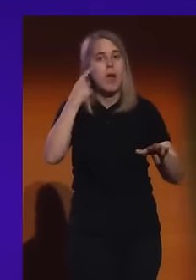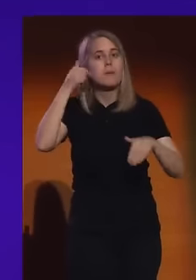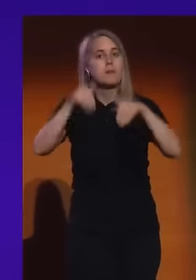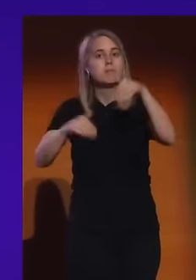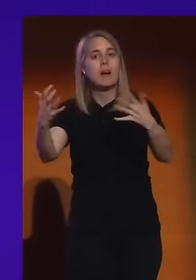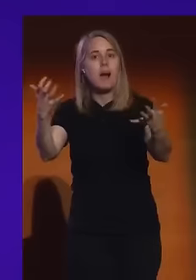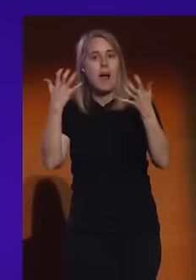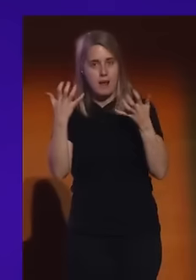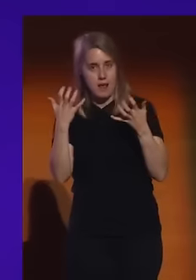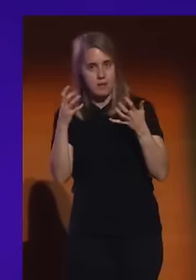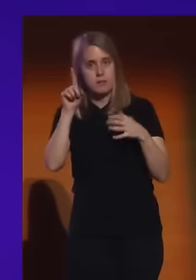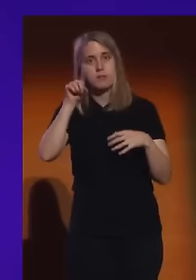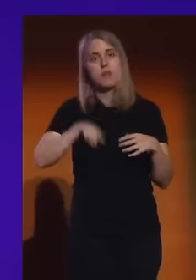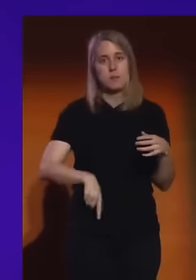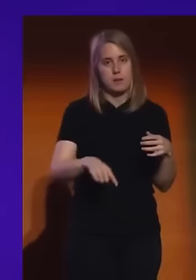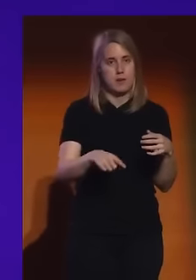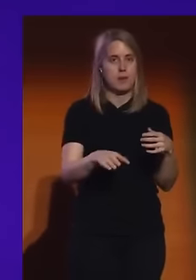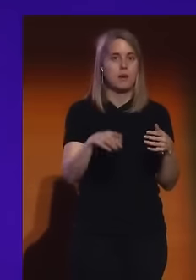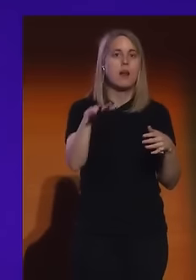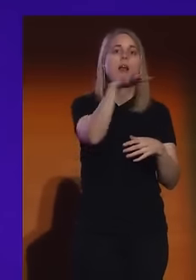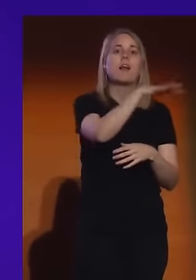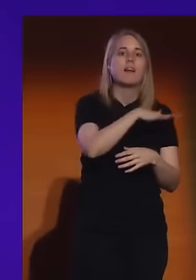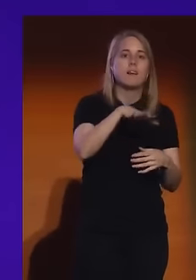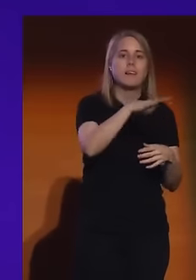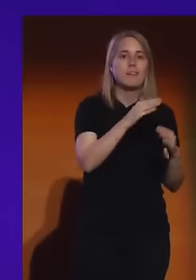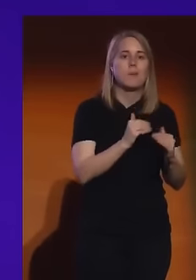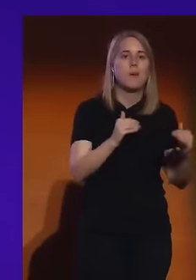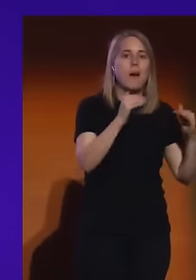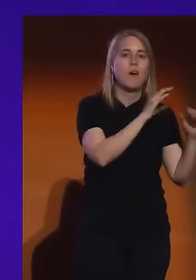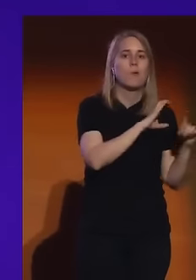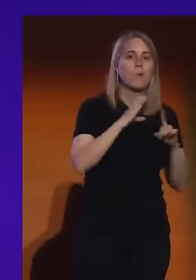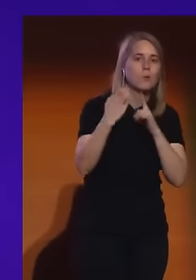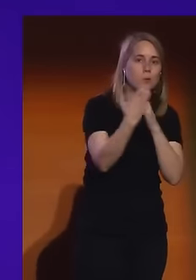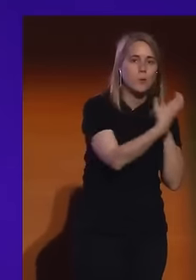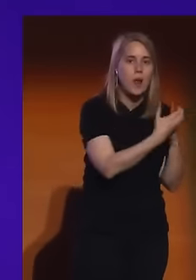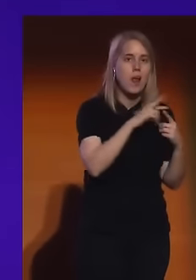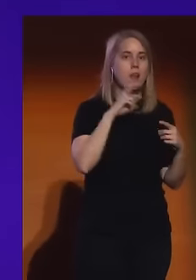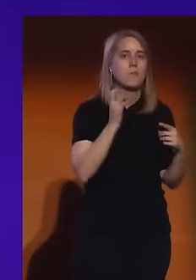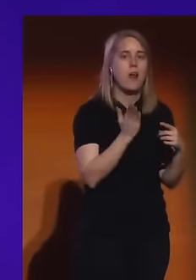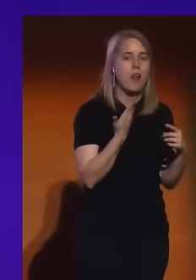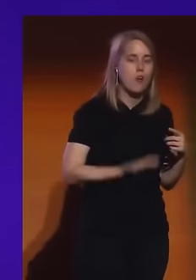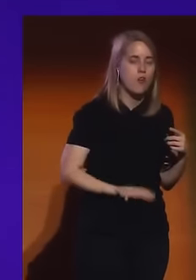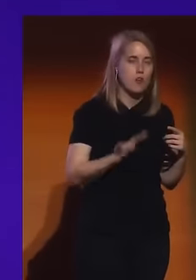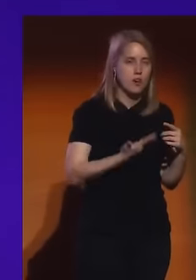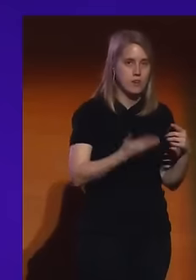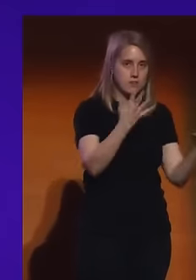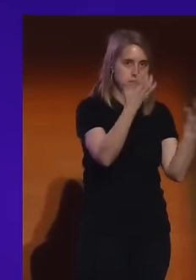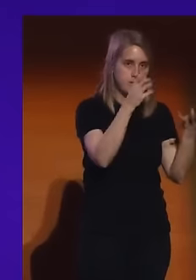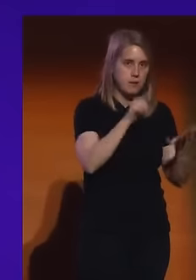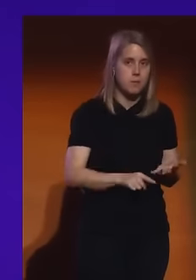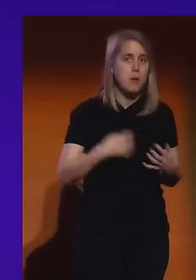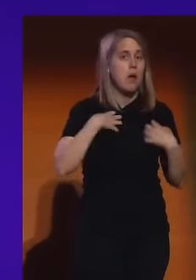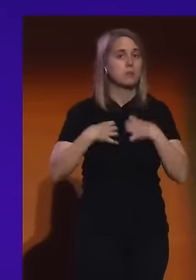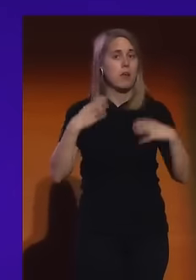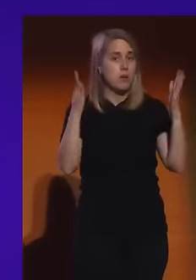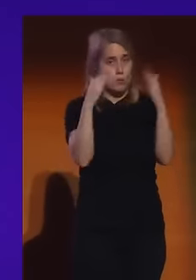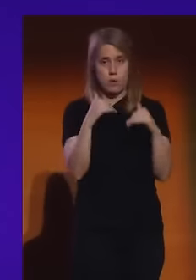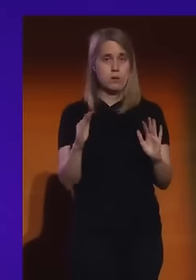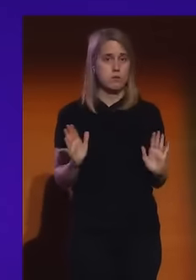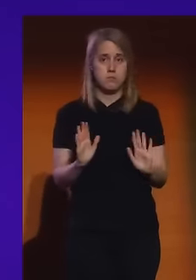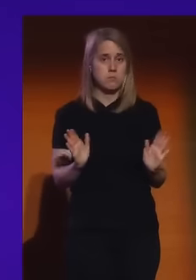también además de ganar en lo que es la hegemonía cultural y de los valores sin ningún tipo de